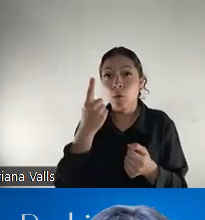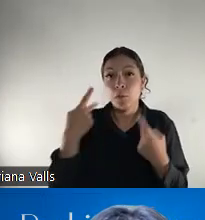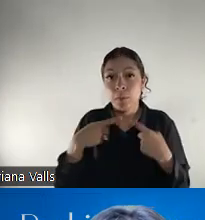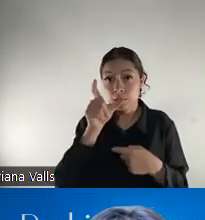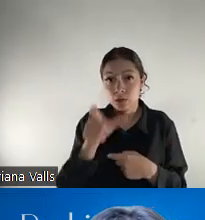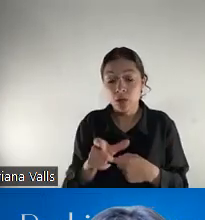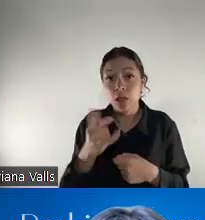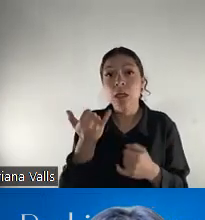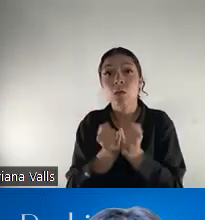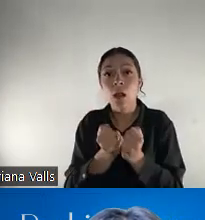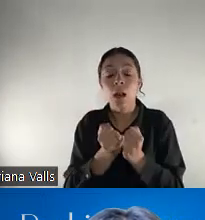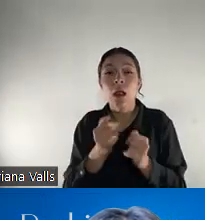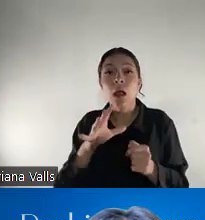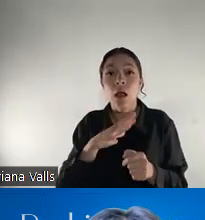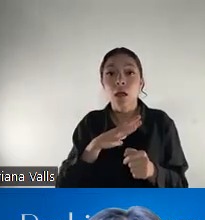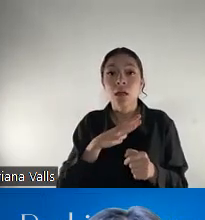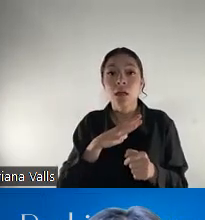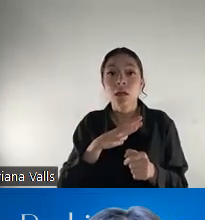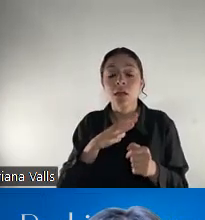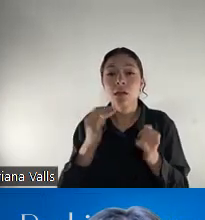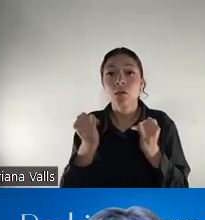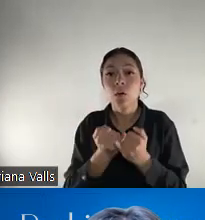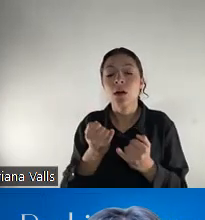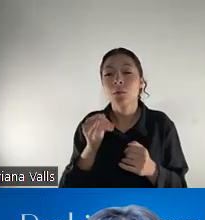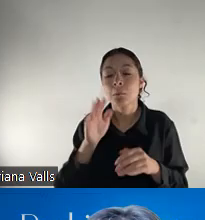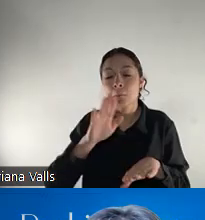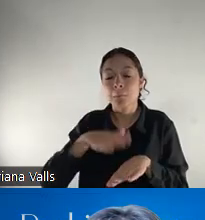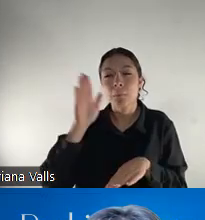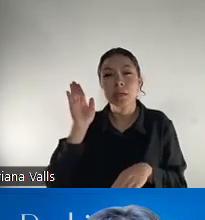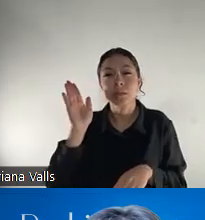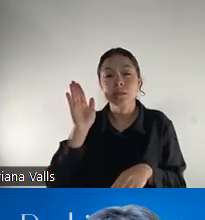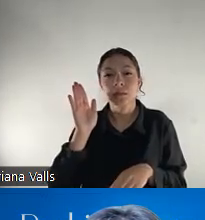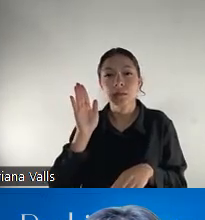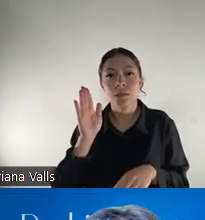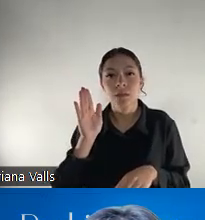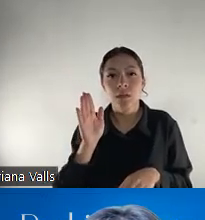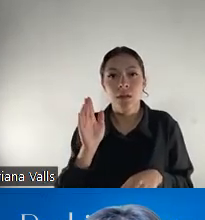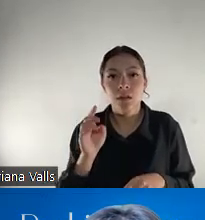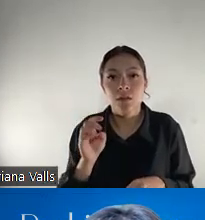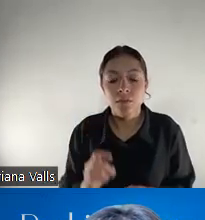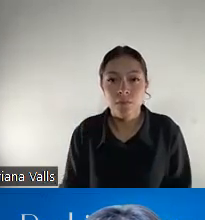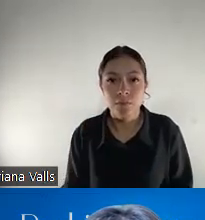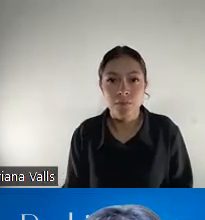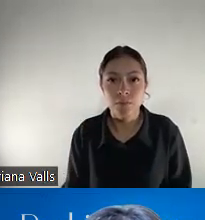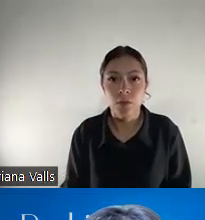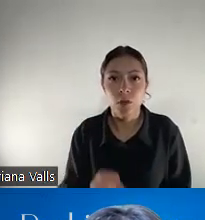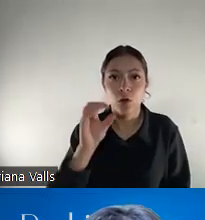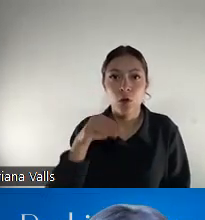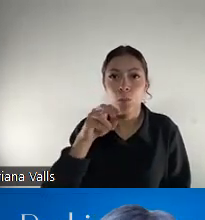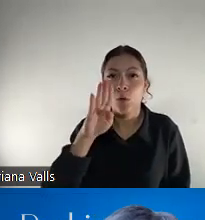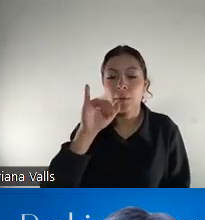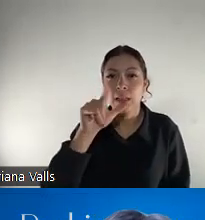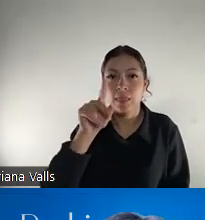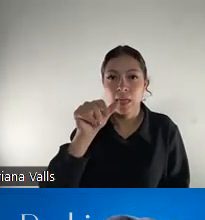lo tanto también pues tienen mayor comorbilidades, por ejemplo, comorbilidades neurológicas